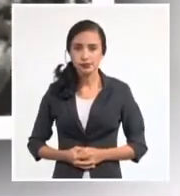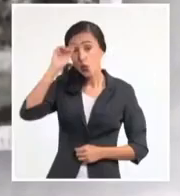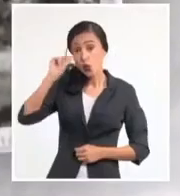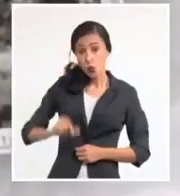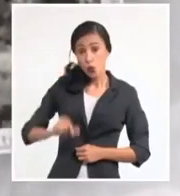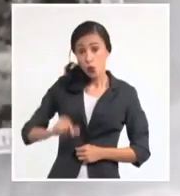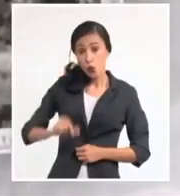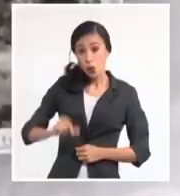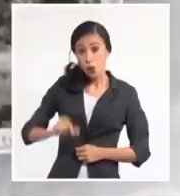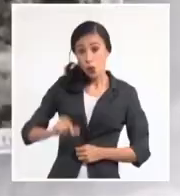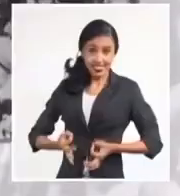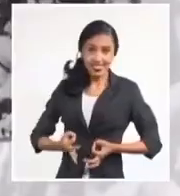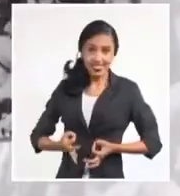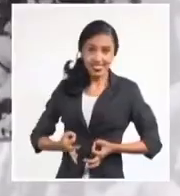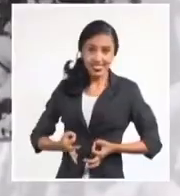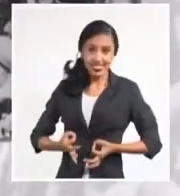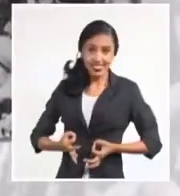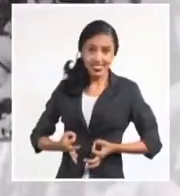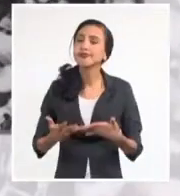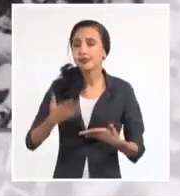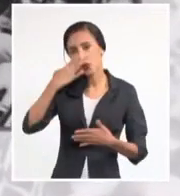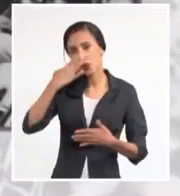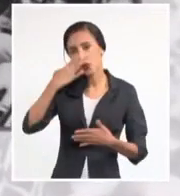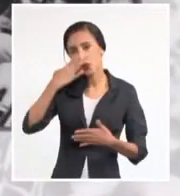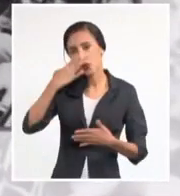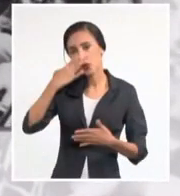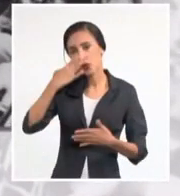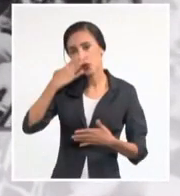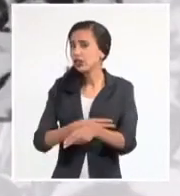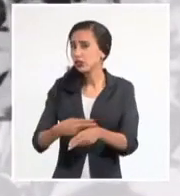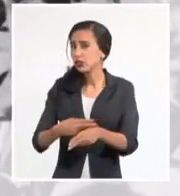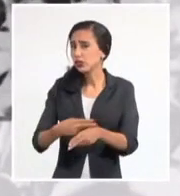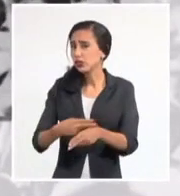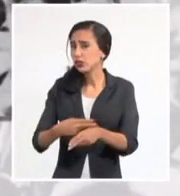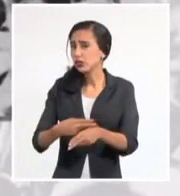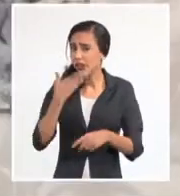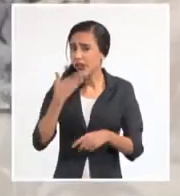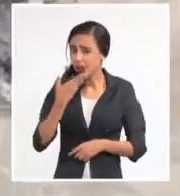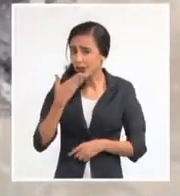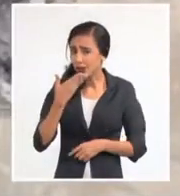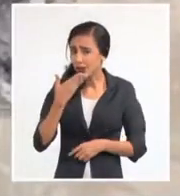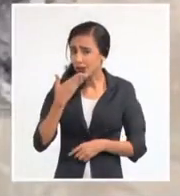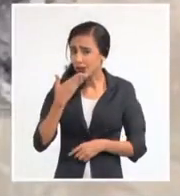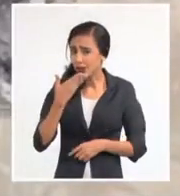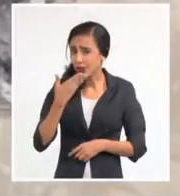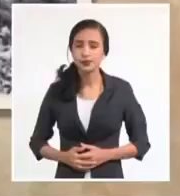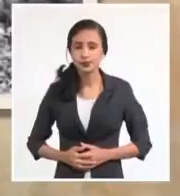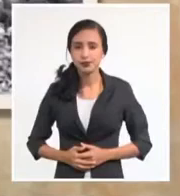se consagró a la patria, quedan aún muchas historias por contar.